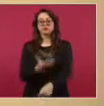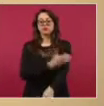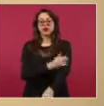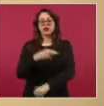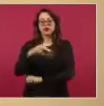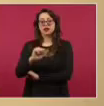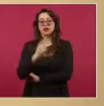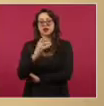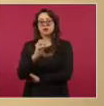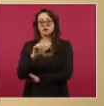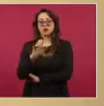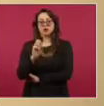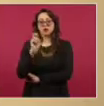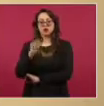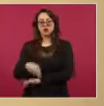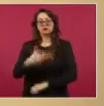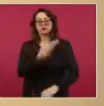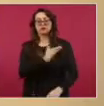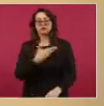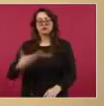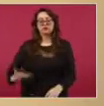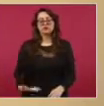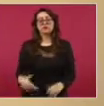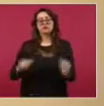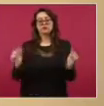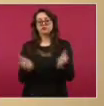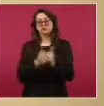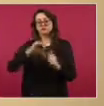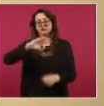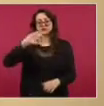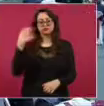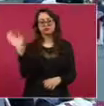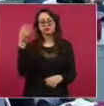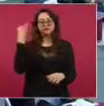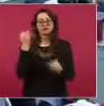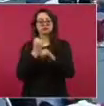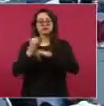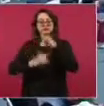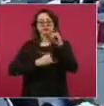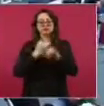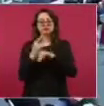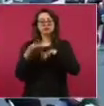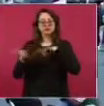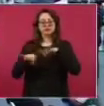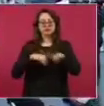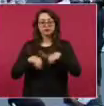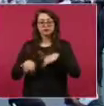Urrutia, presidente de la Confederación Internacional de Trabajadores.